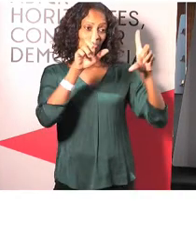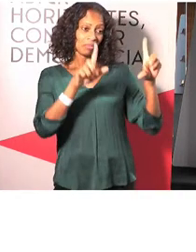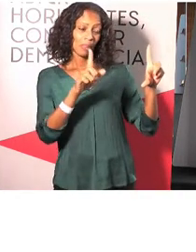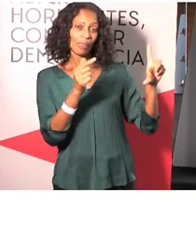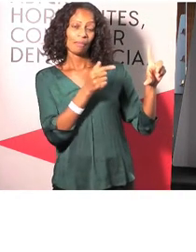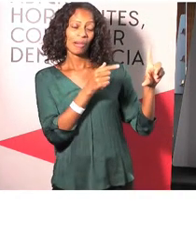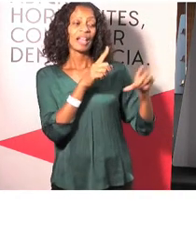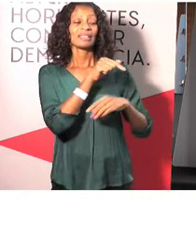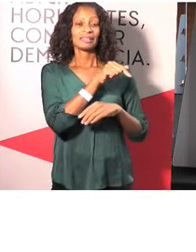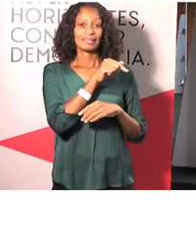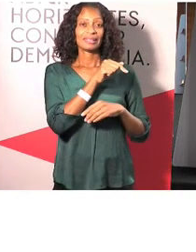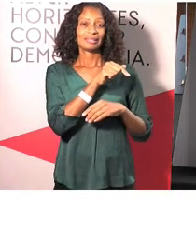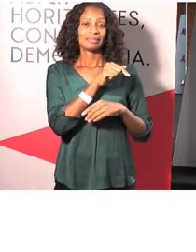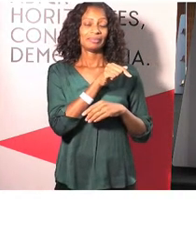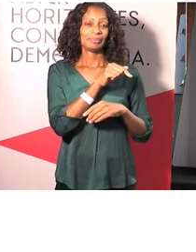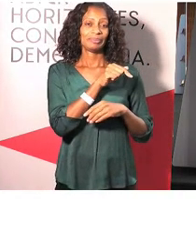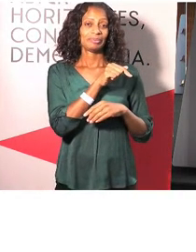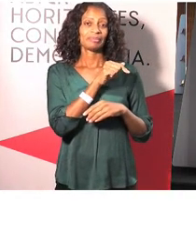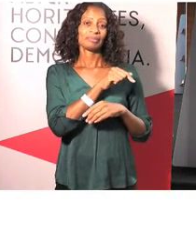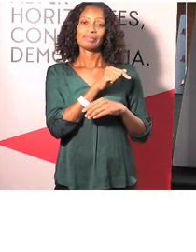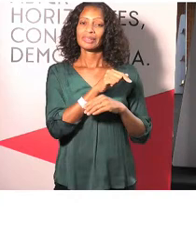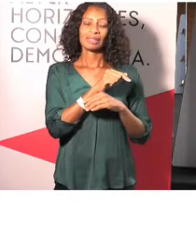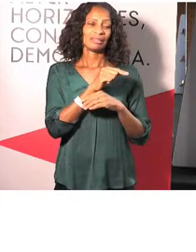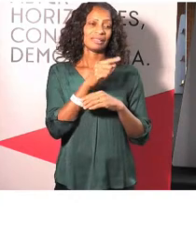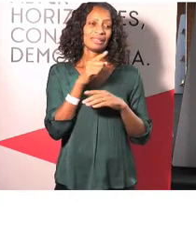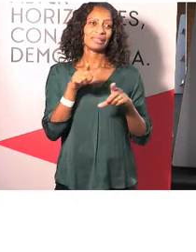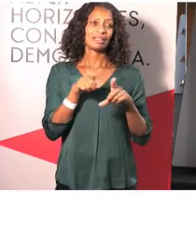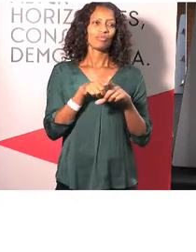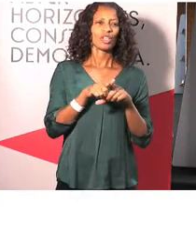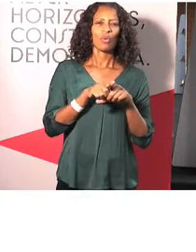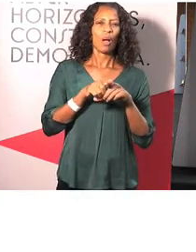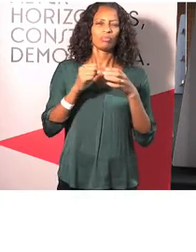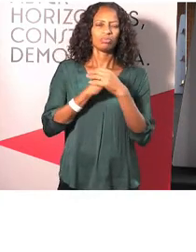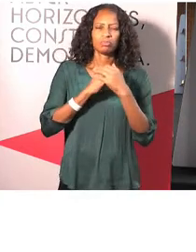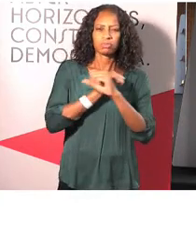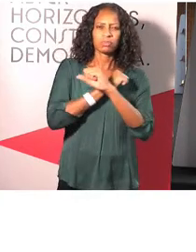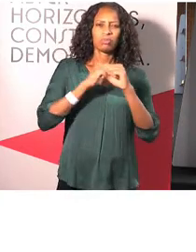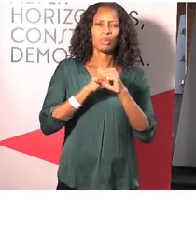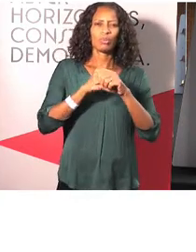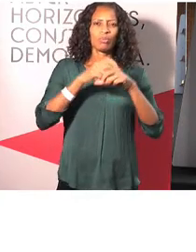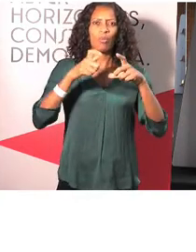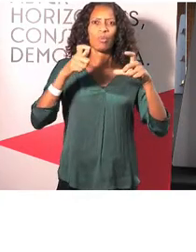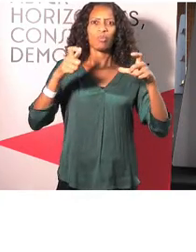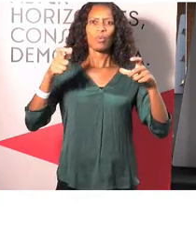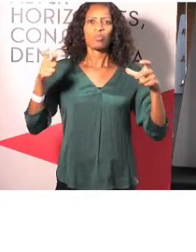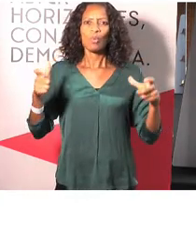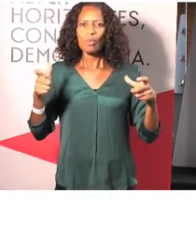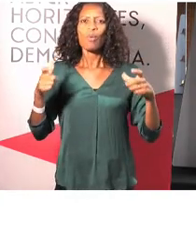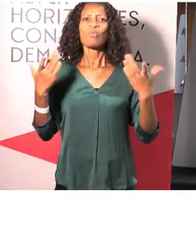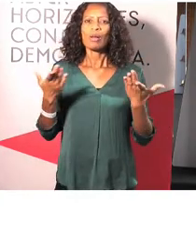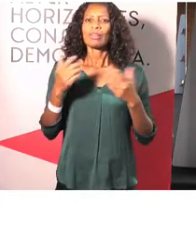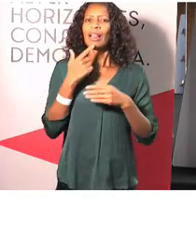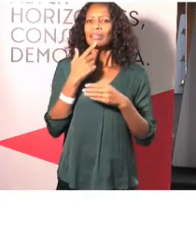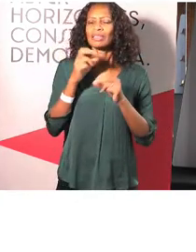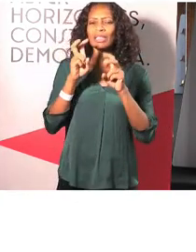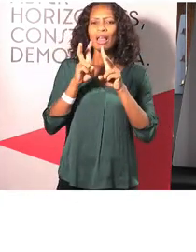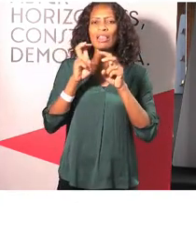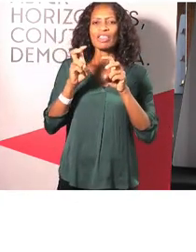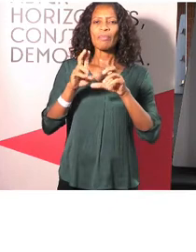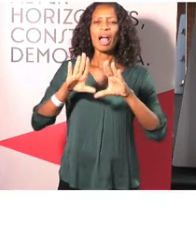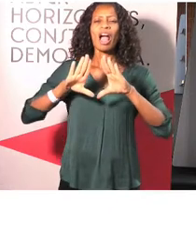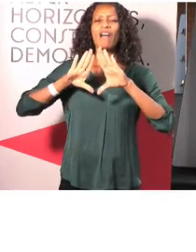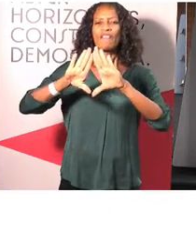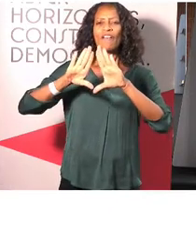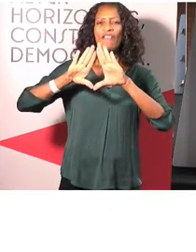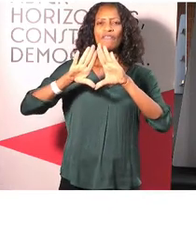sí que decir que hay una explosión, igual que hay una onda de la cuarta onda de feminismos en general, también se está